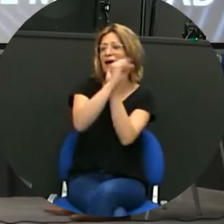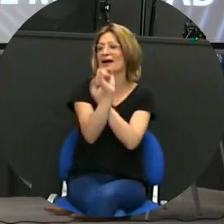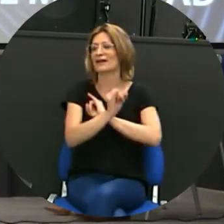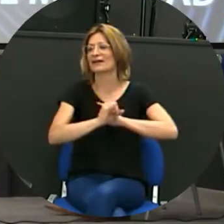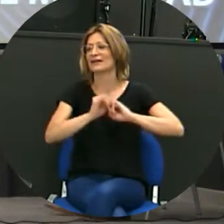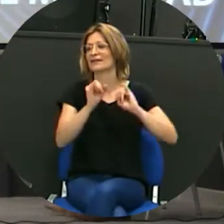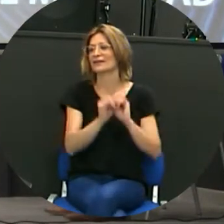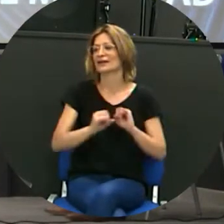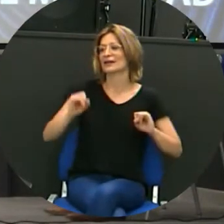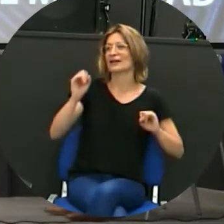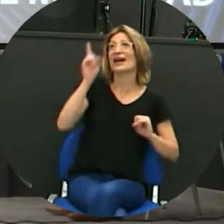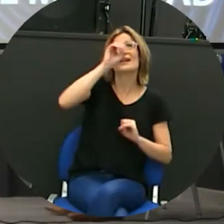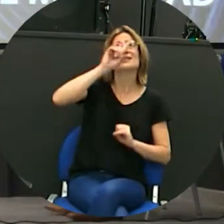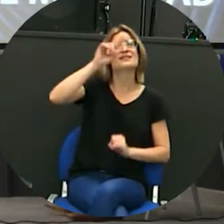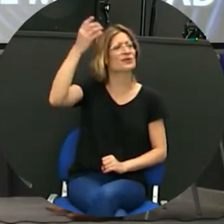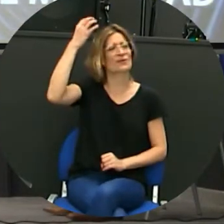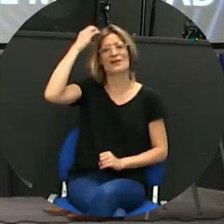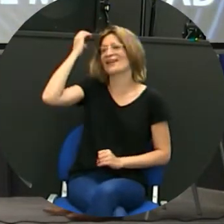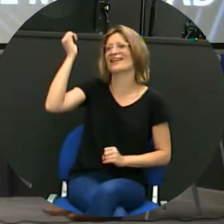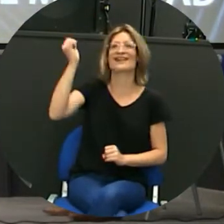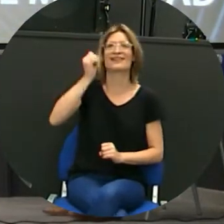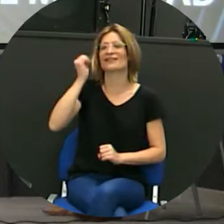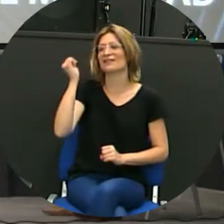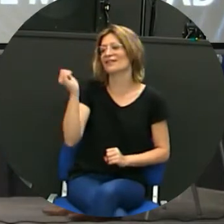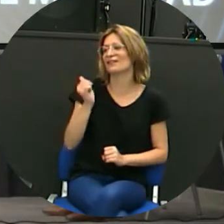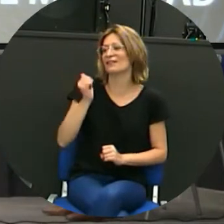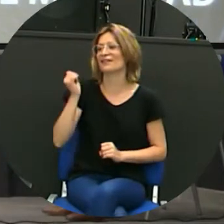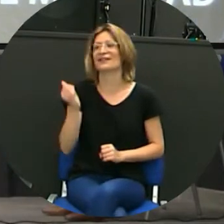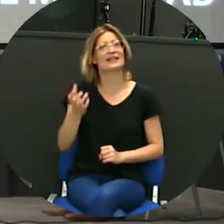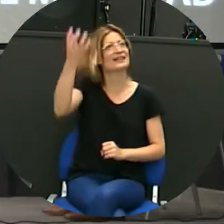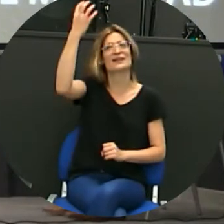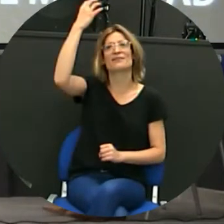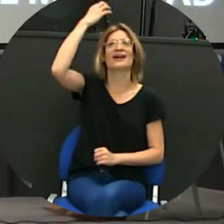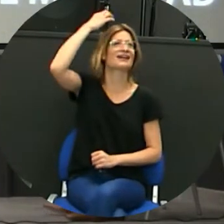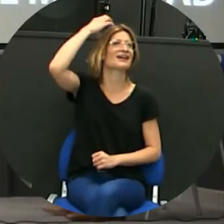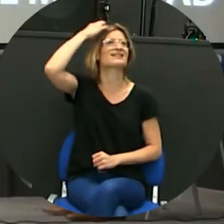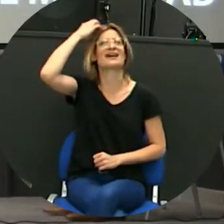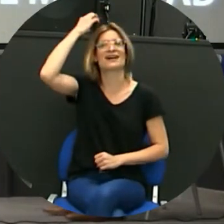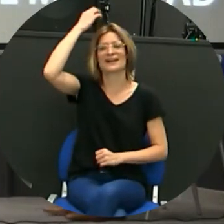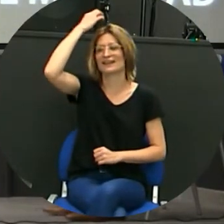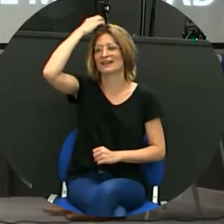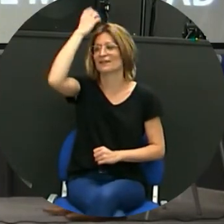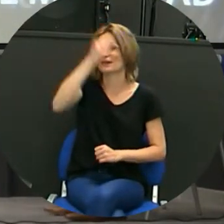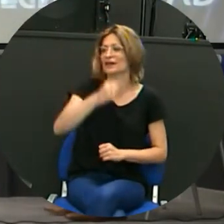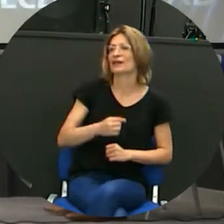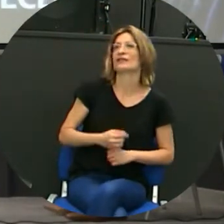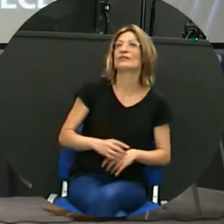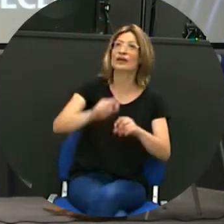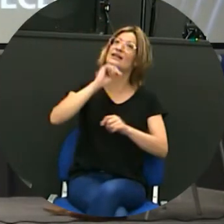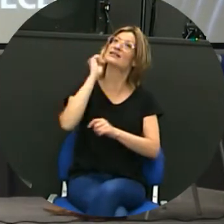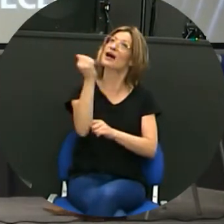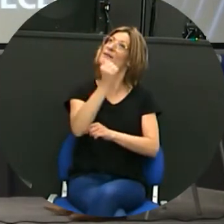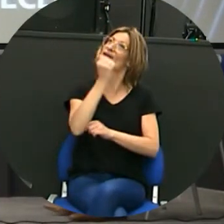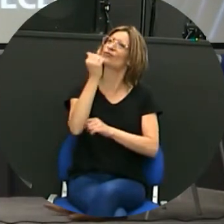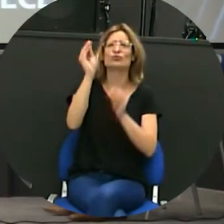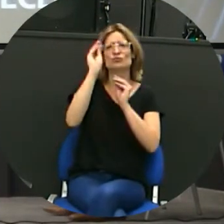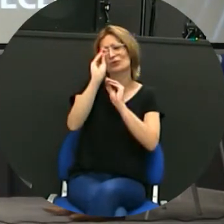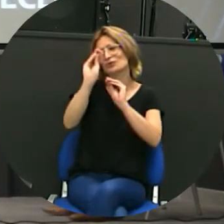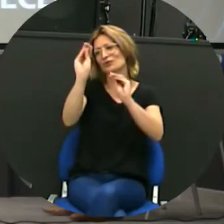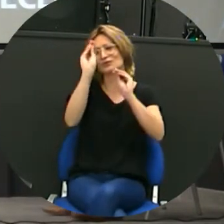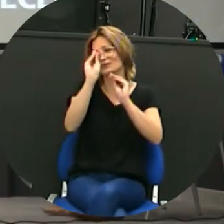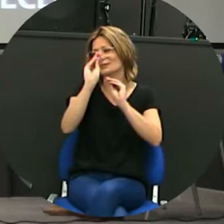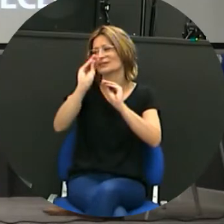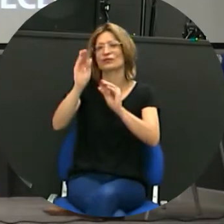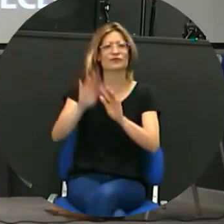de Paz. Eres soberano, Rey de Majestad. Tuya es la